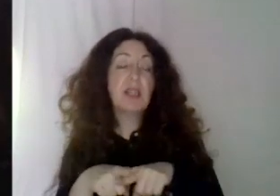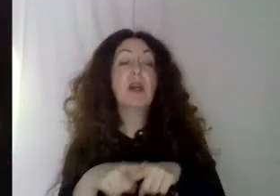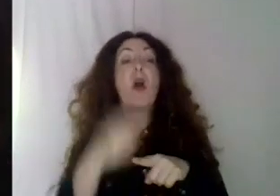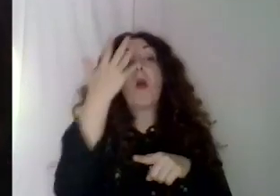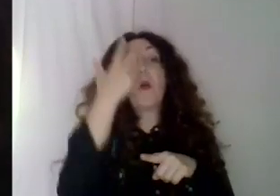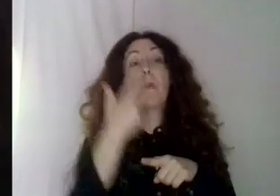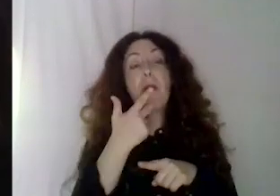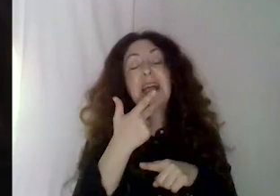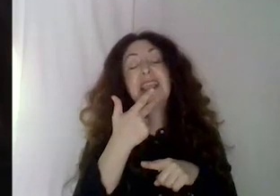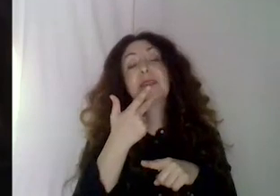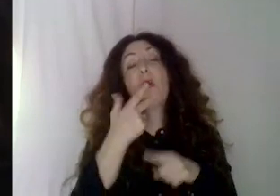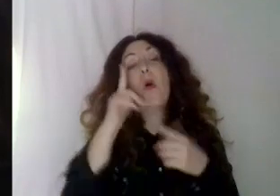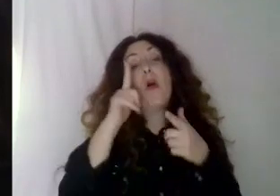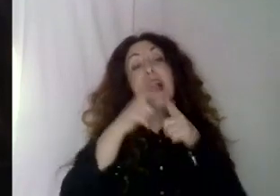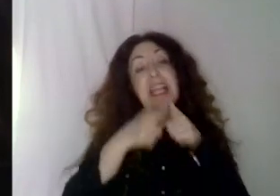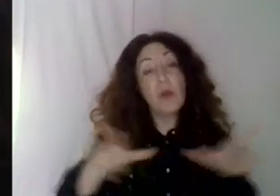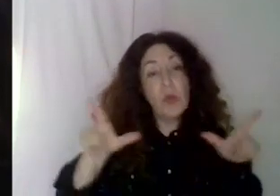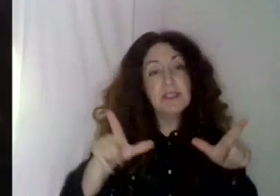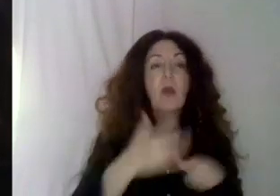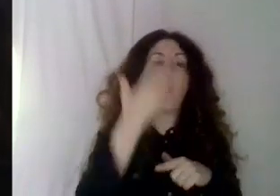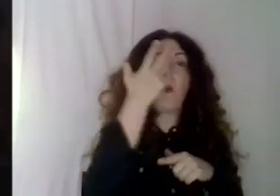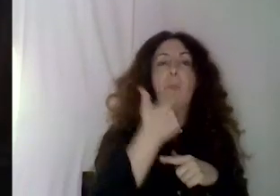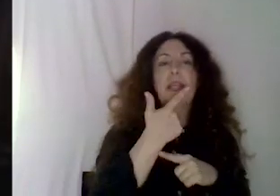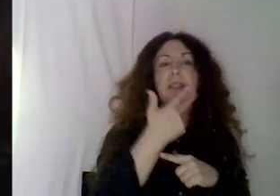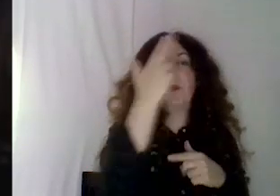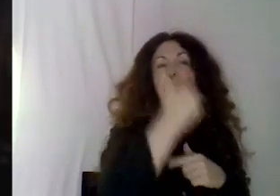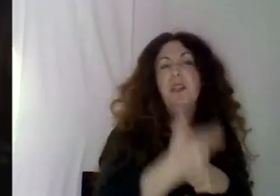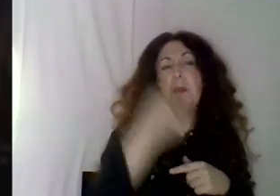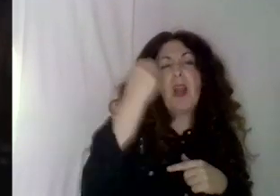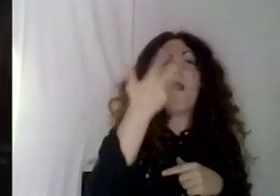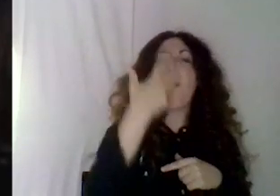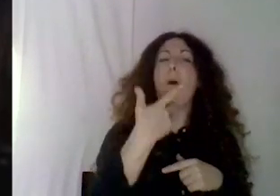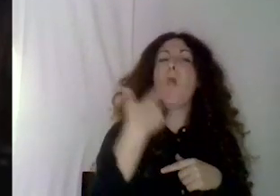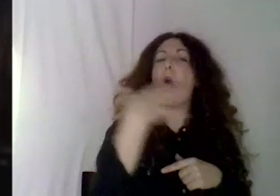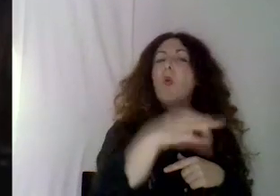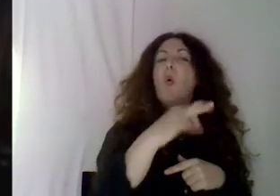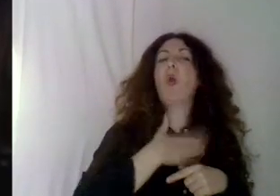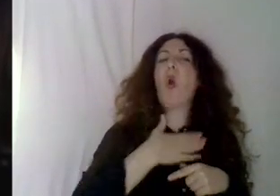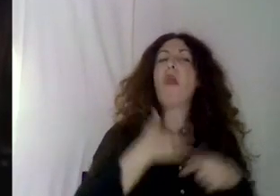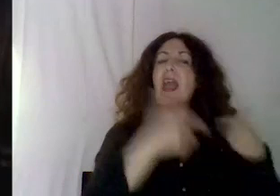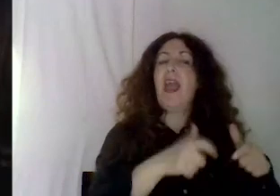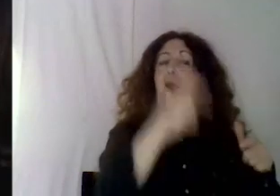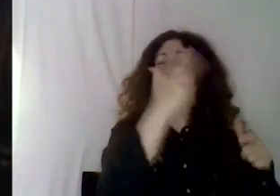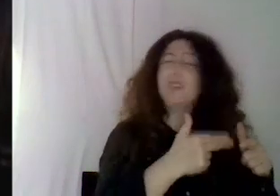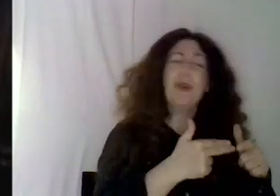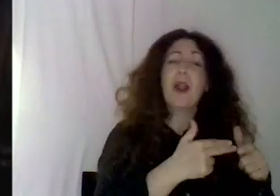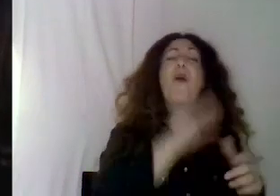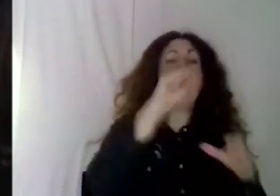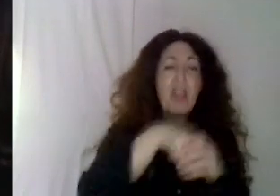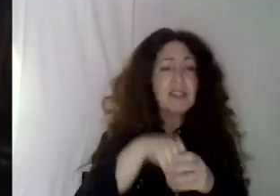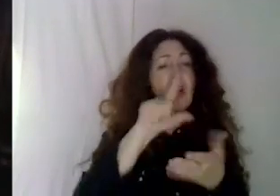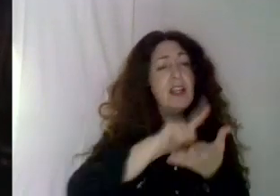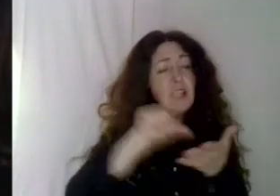pintura. No, es atributo de la música y atributo de la literatura. Hay literatura que tiene un cromatismo interno